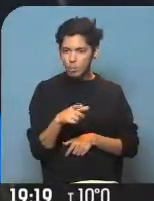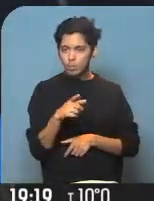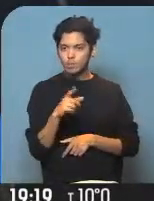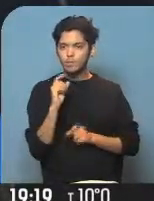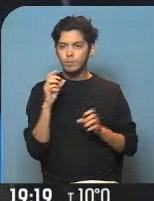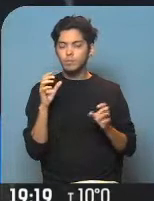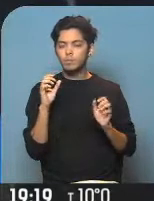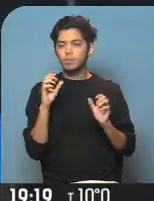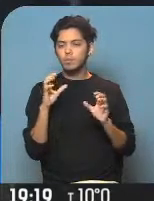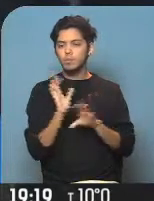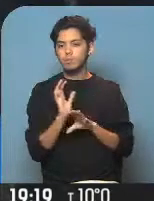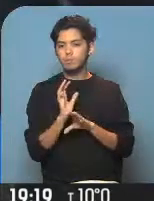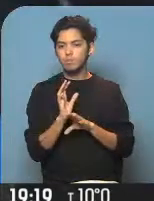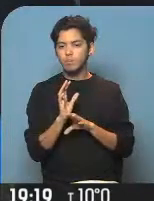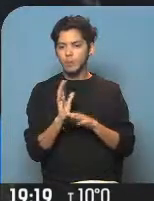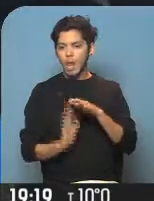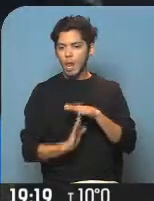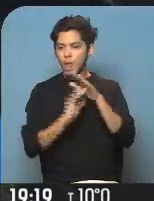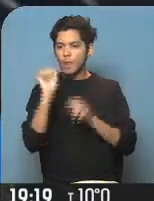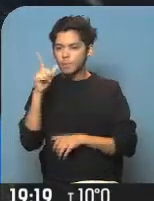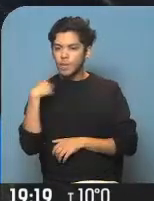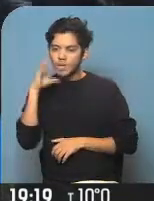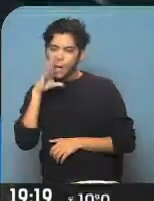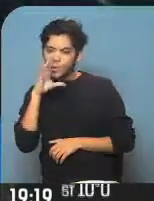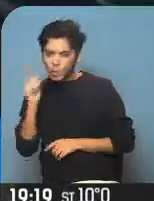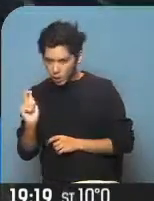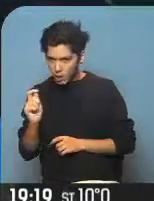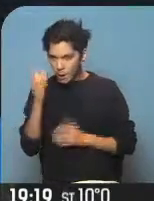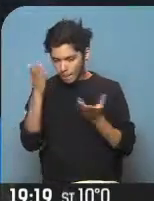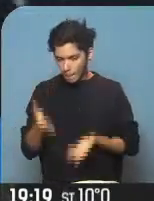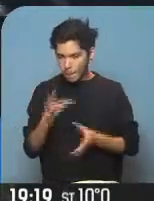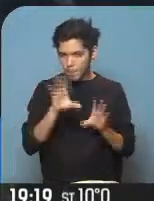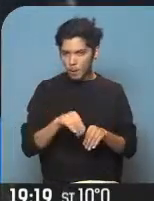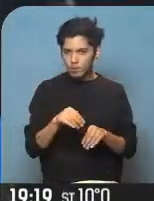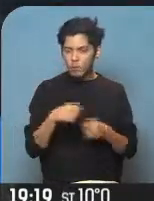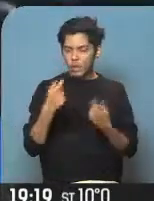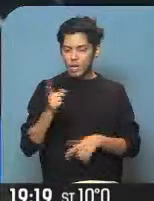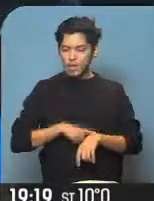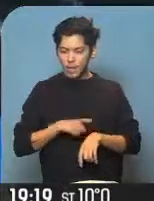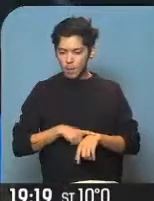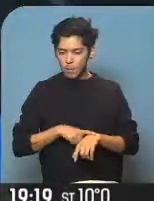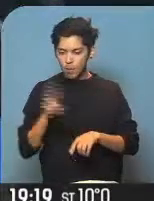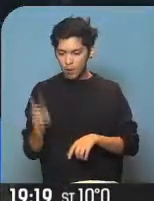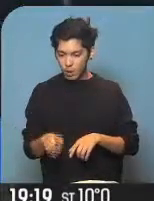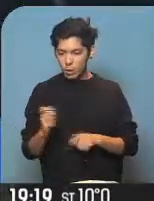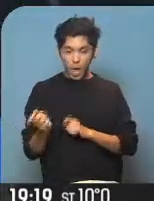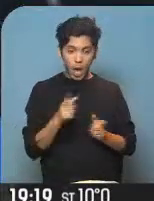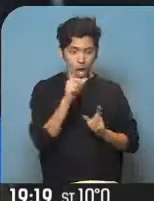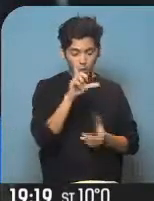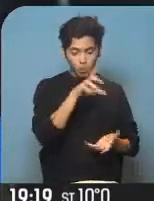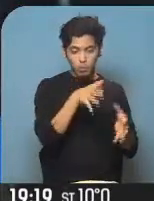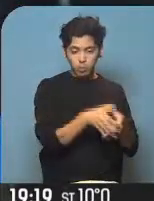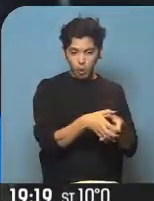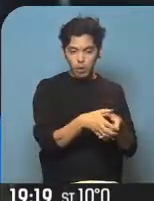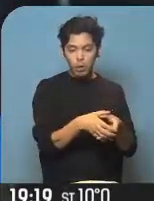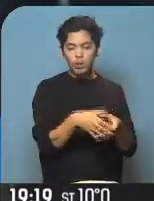cártel, liderados por Estados Unidos, le dedicaran el tiempo que le dedica a Venezuela a sus pueblos, les aseguro que la situación de sus pueblos